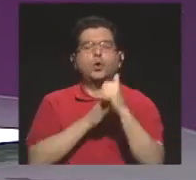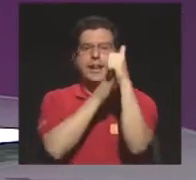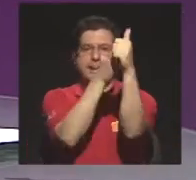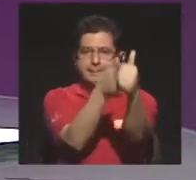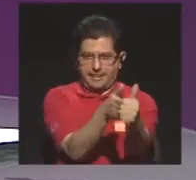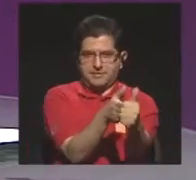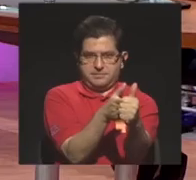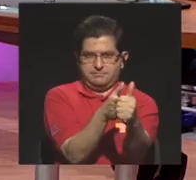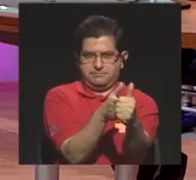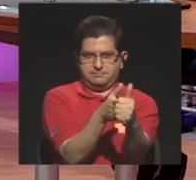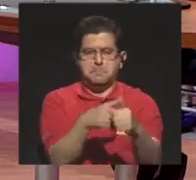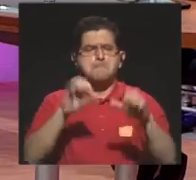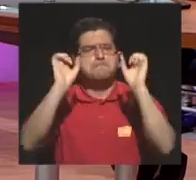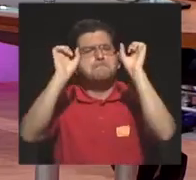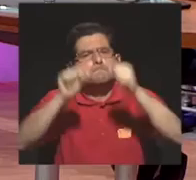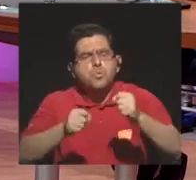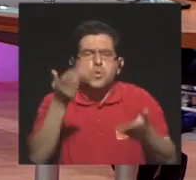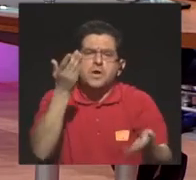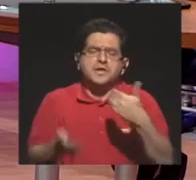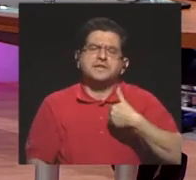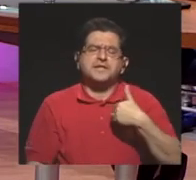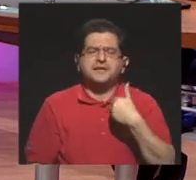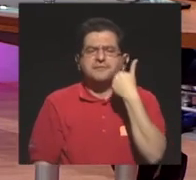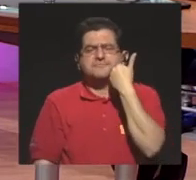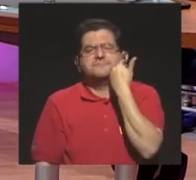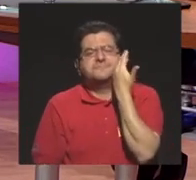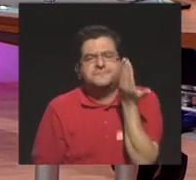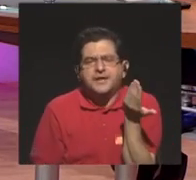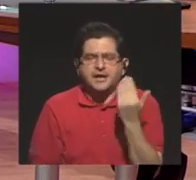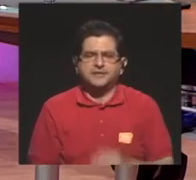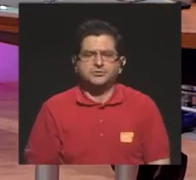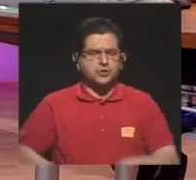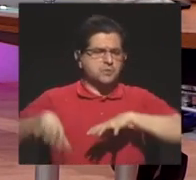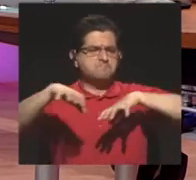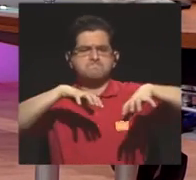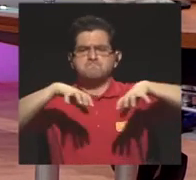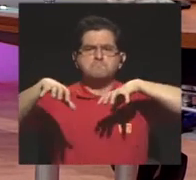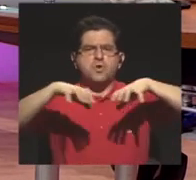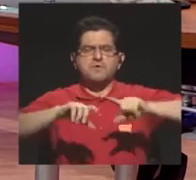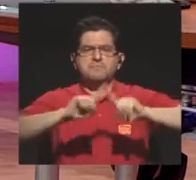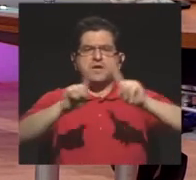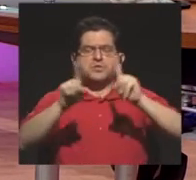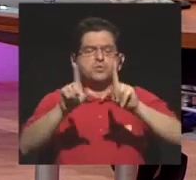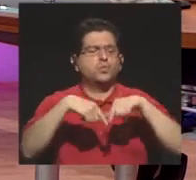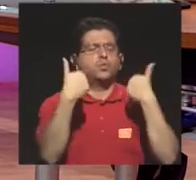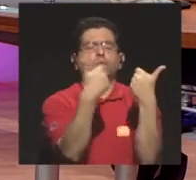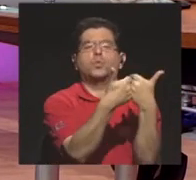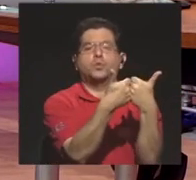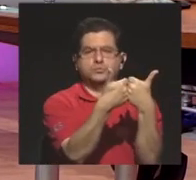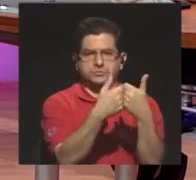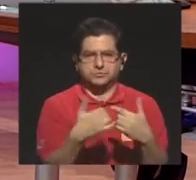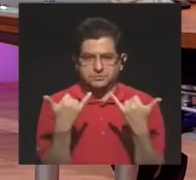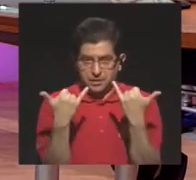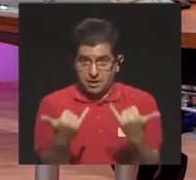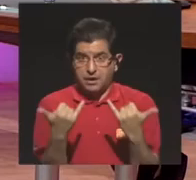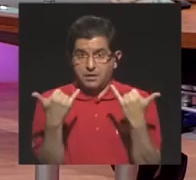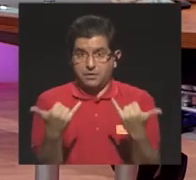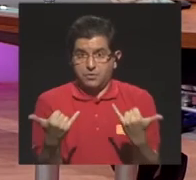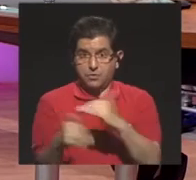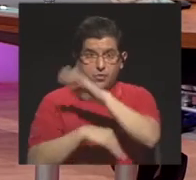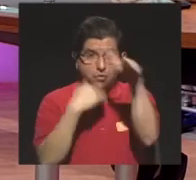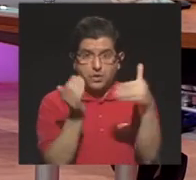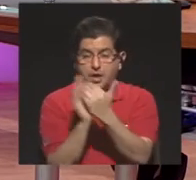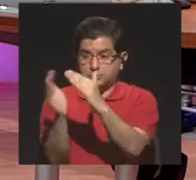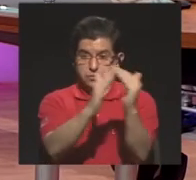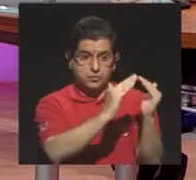líder, ¿verdad?, que puede o que tiene la facilidad de mover determinadas tendencias. En este momento, toda